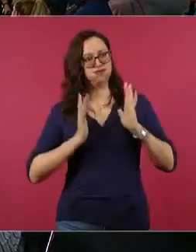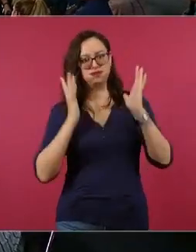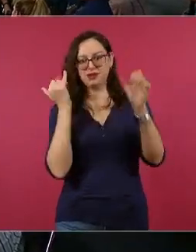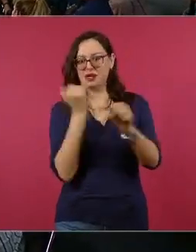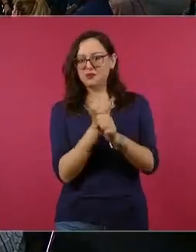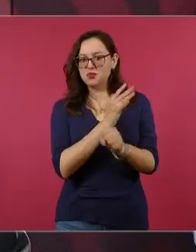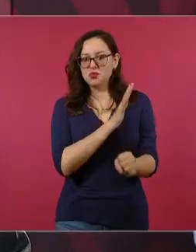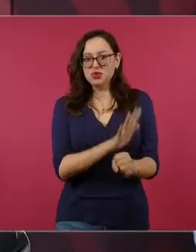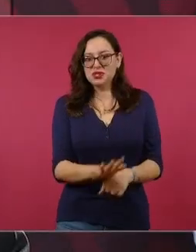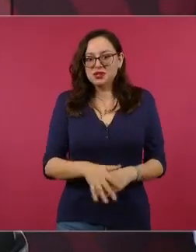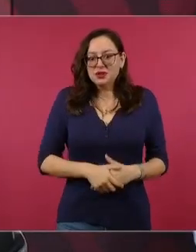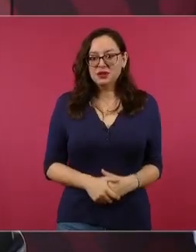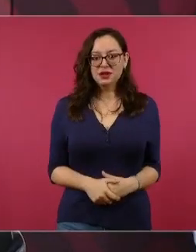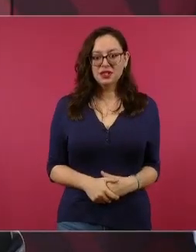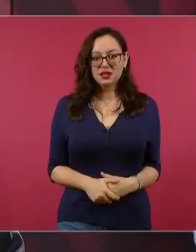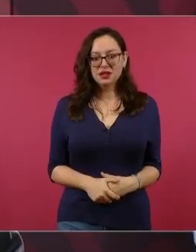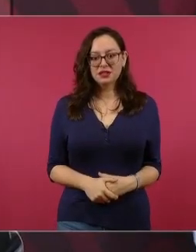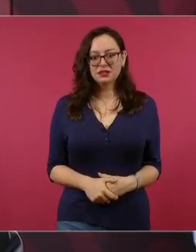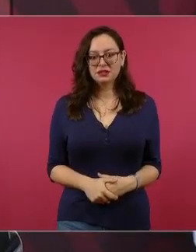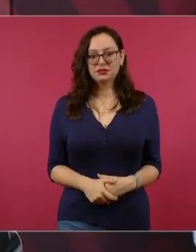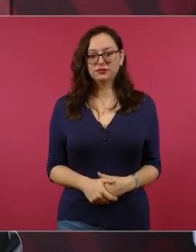ignorancia.